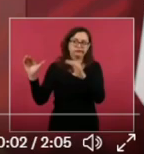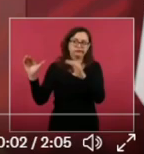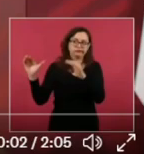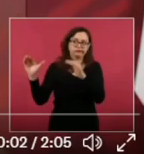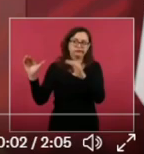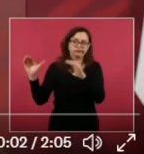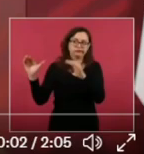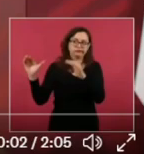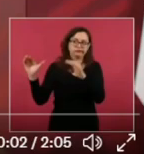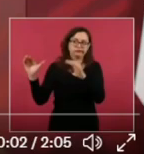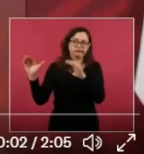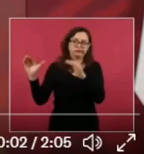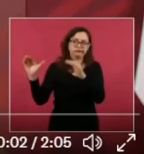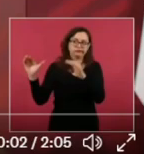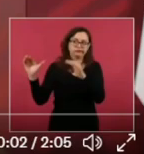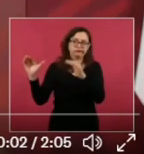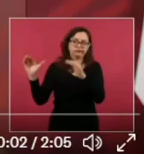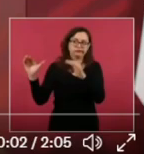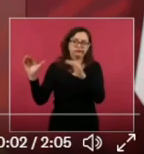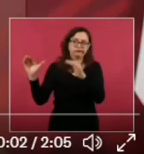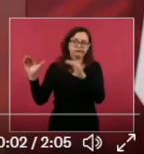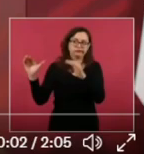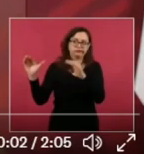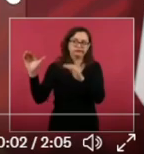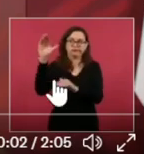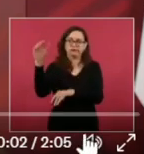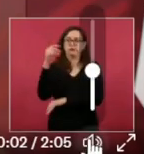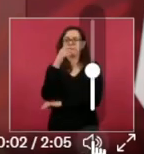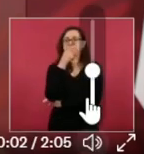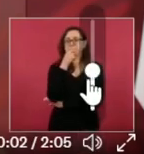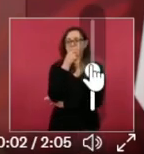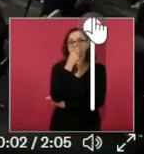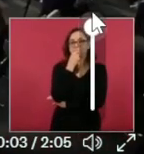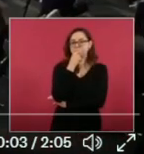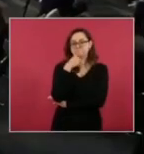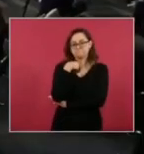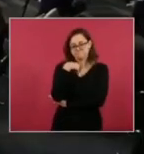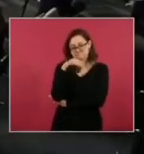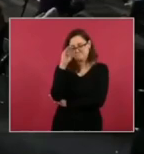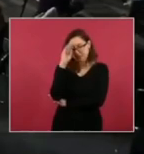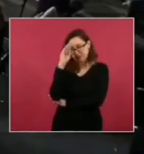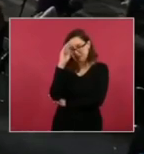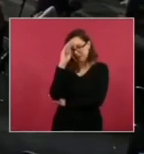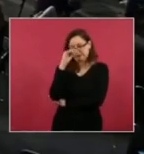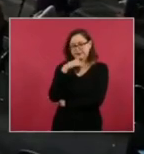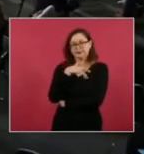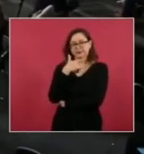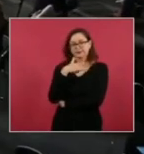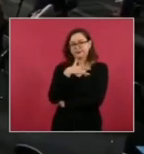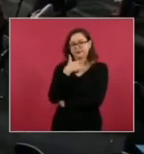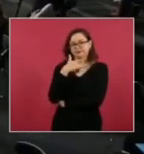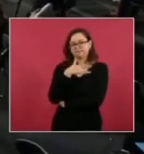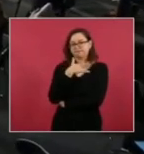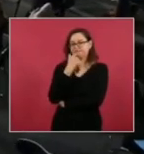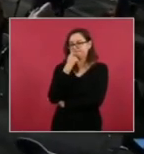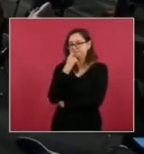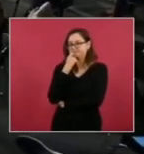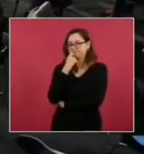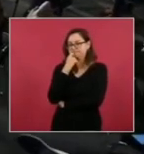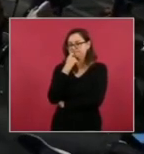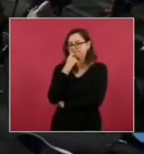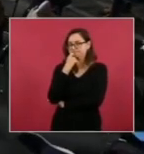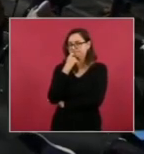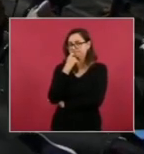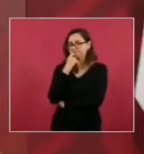obrador de no tener madre lo de estos ministros voy a tener oportunidad de proponer